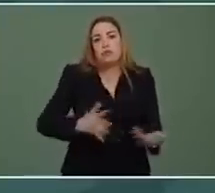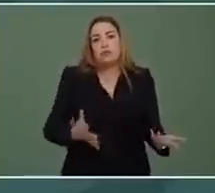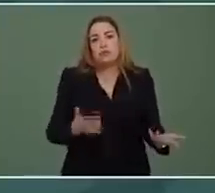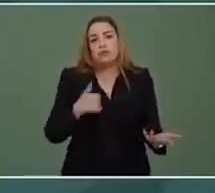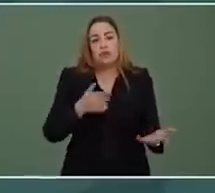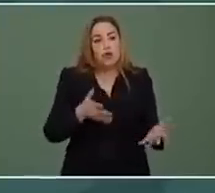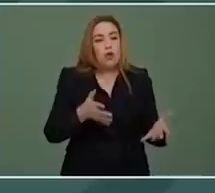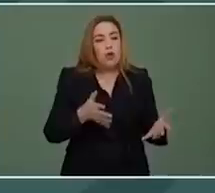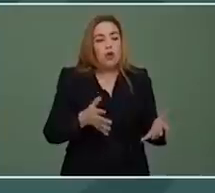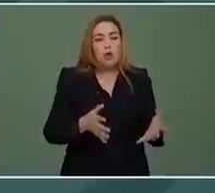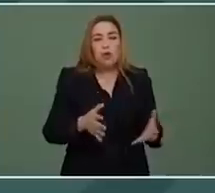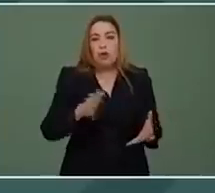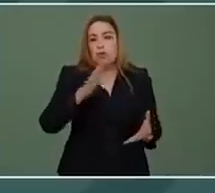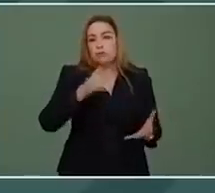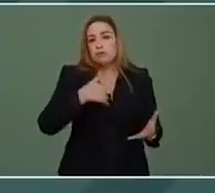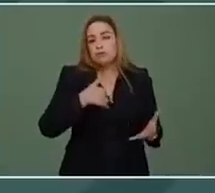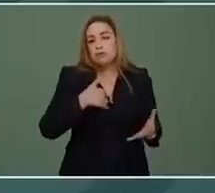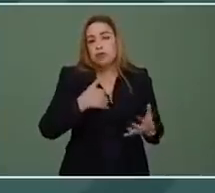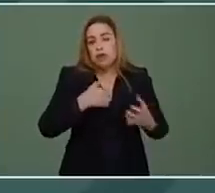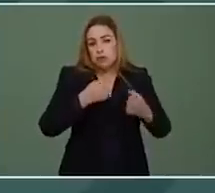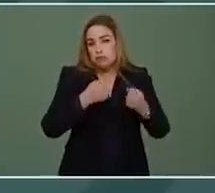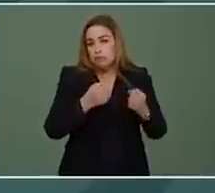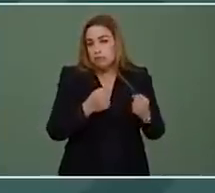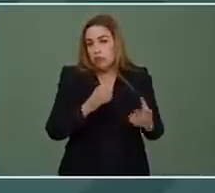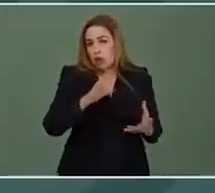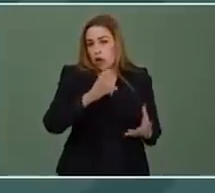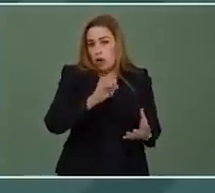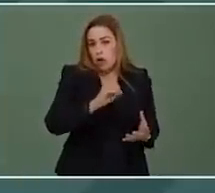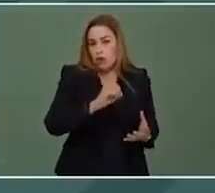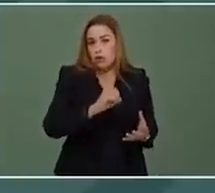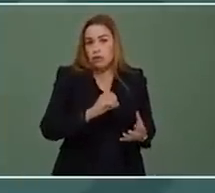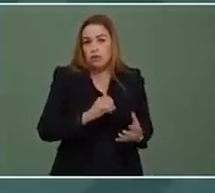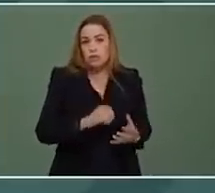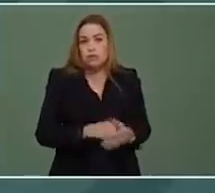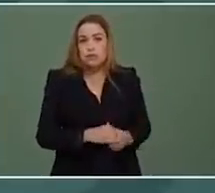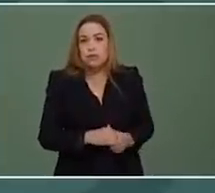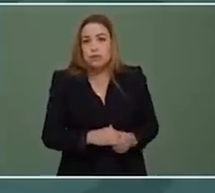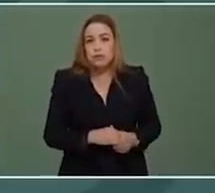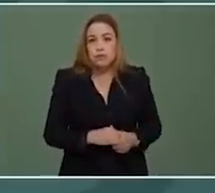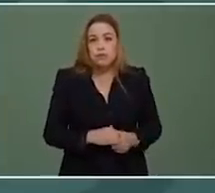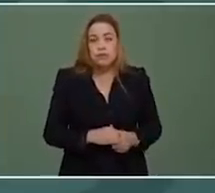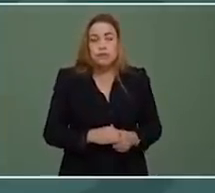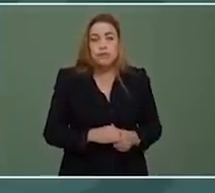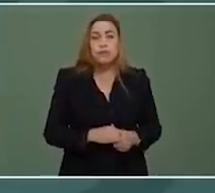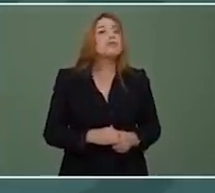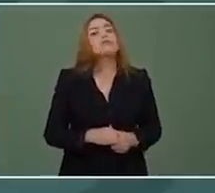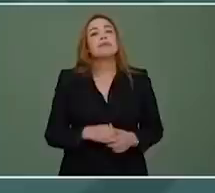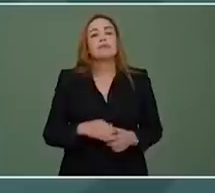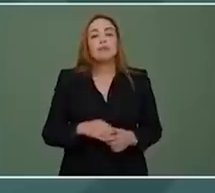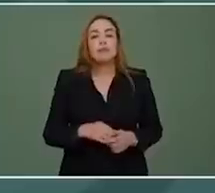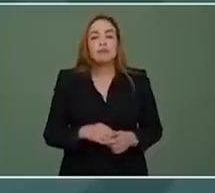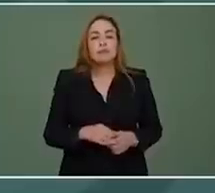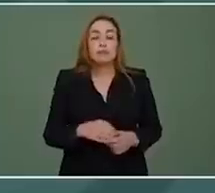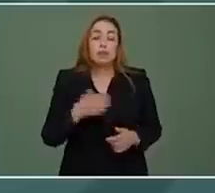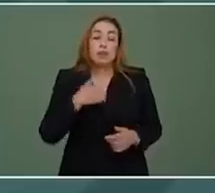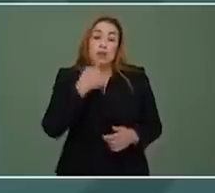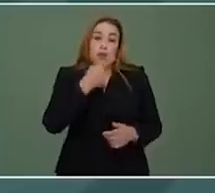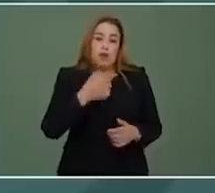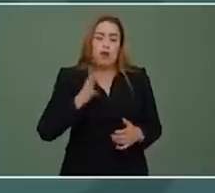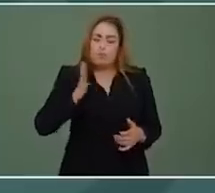y yo con mucho orgullo digo que soy liberal